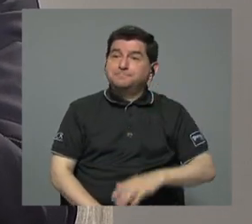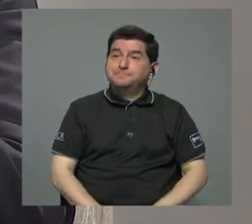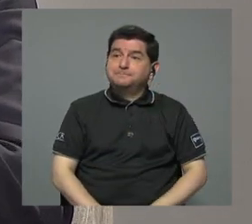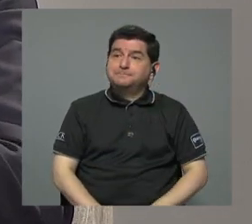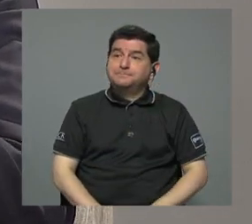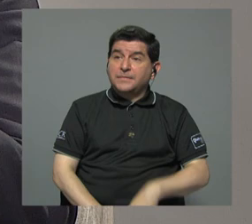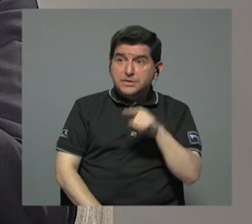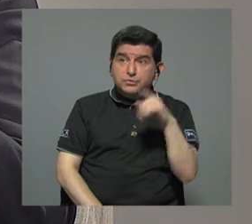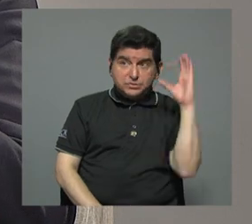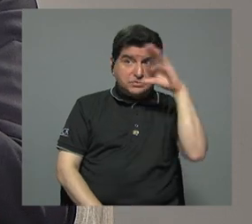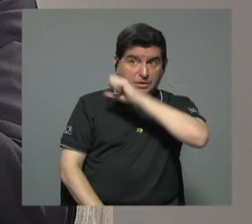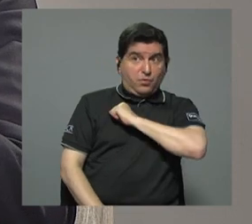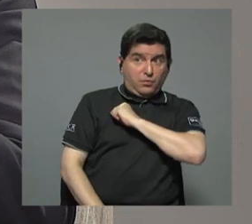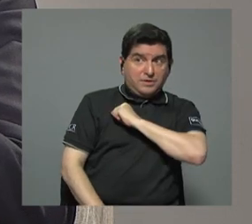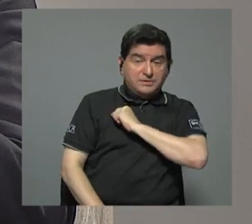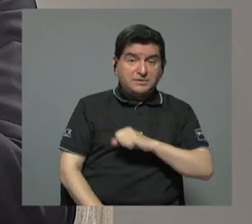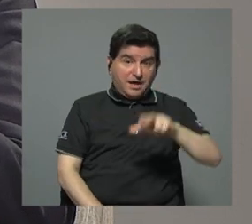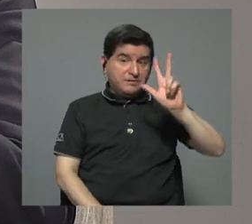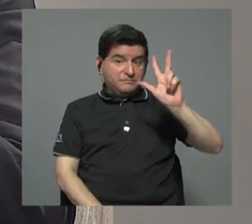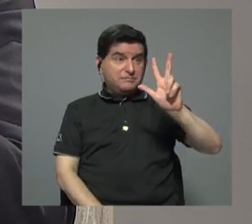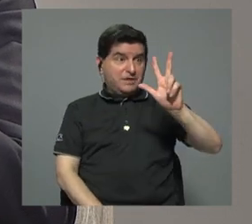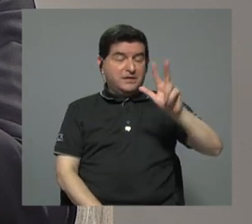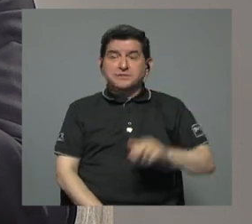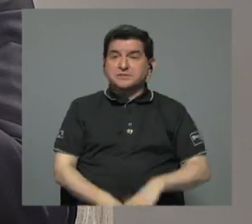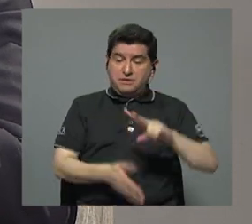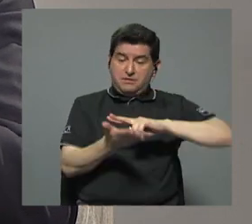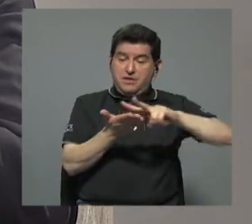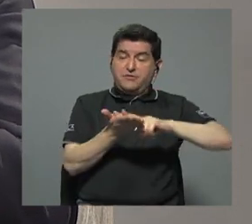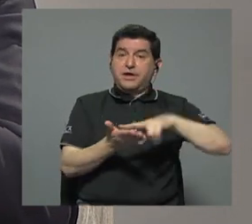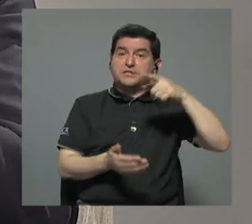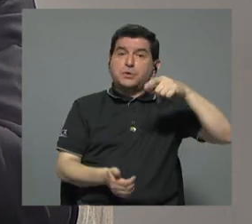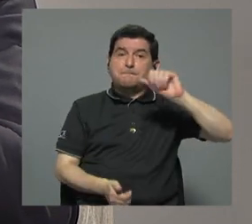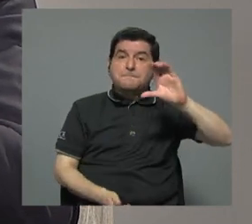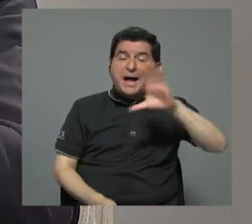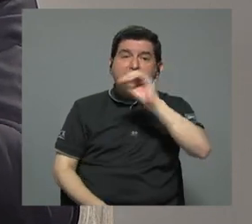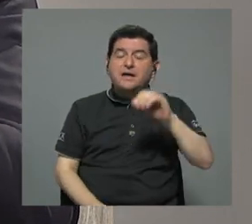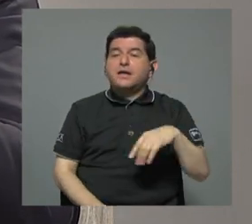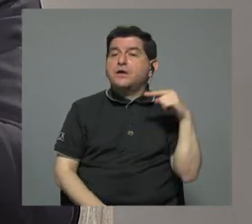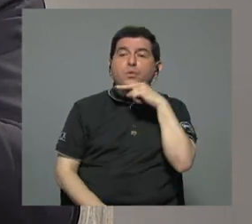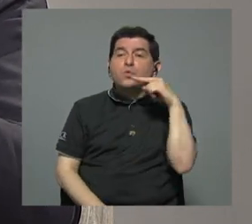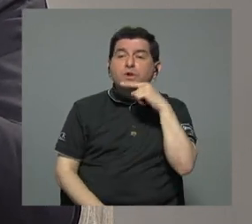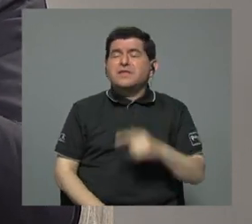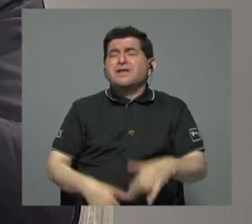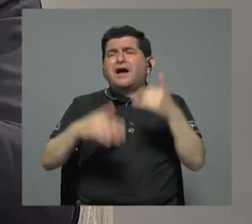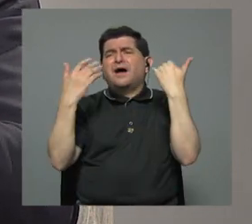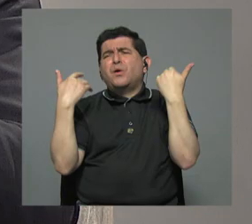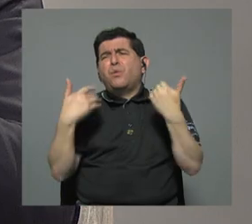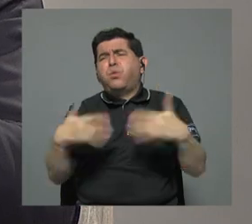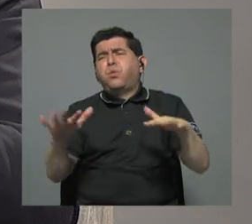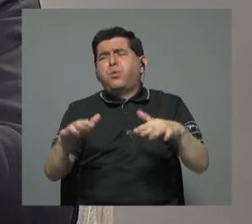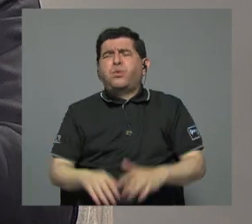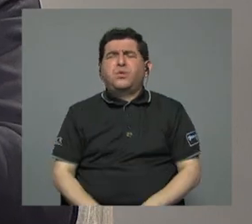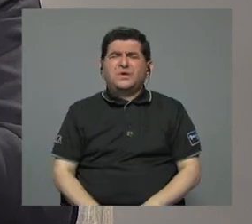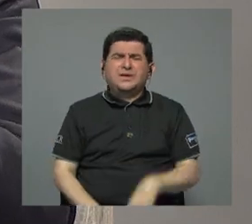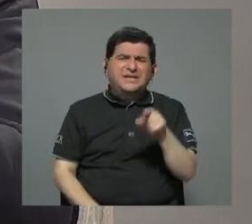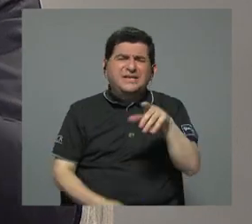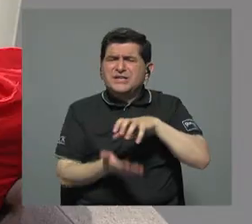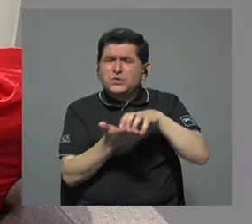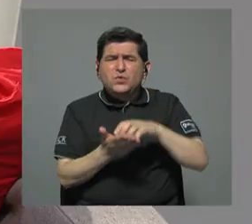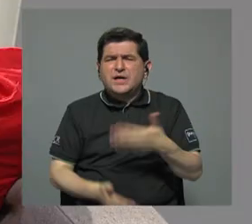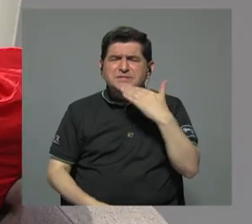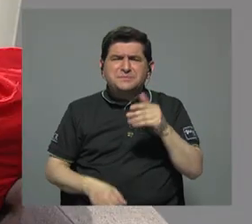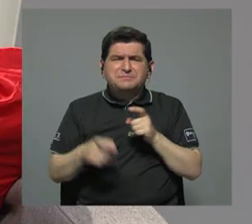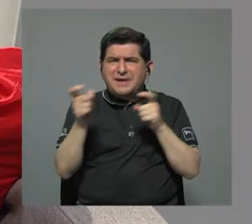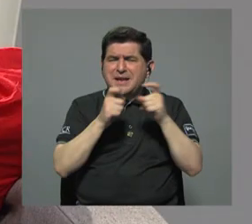entonces si usted se da cuenta estos tres liberación el pac y la unidad han sido altamente cuestionados por malos manejos electorales